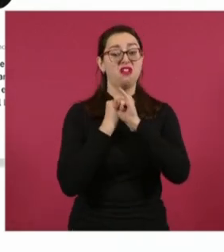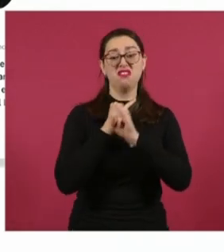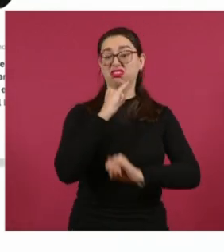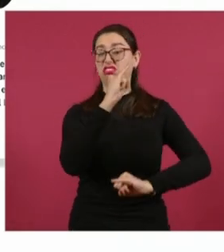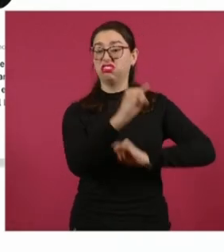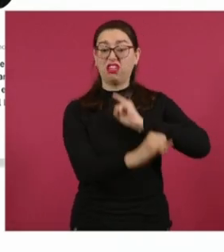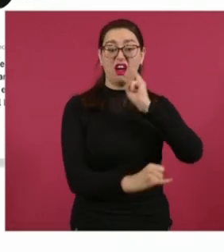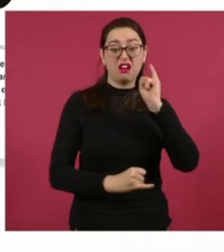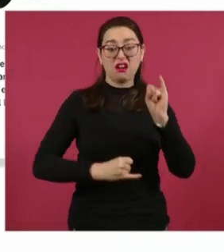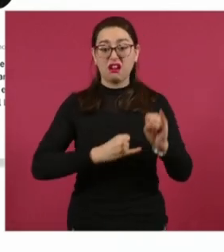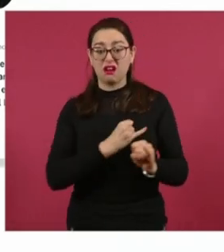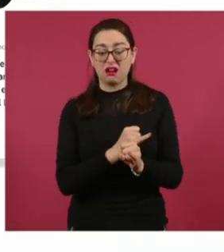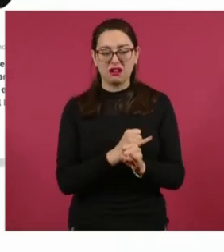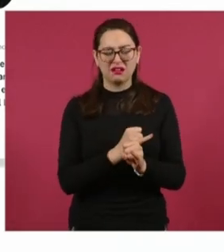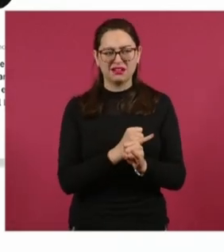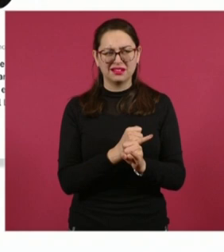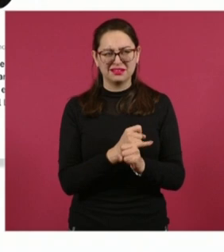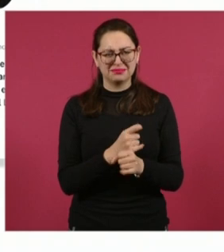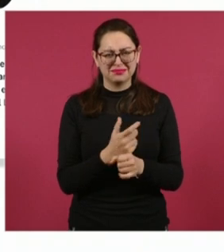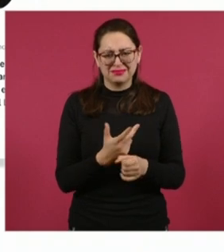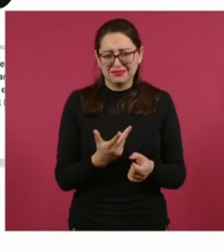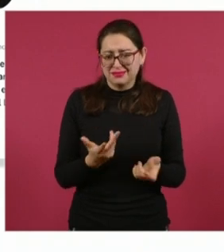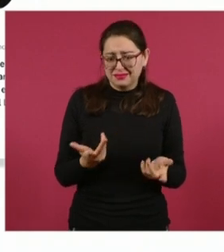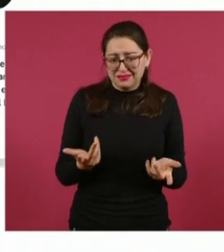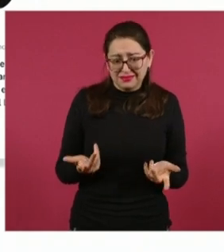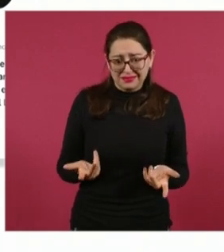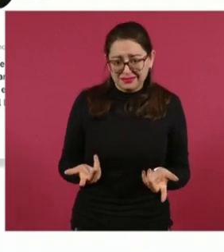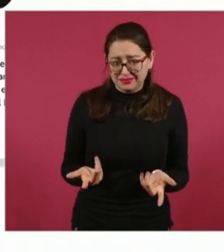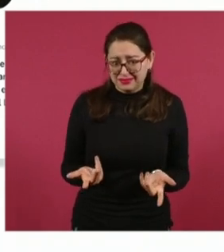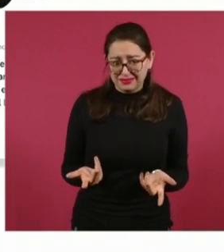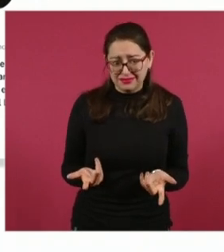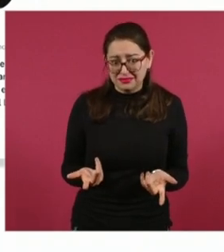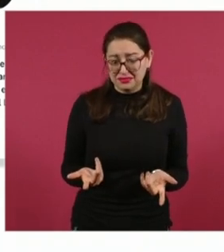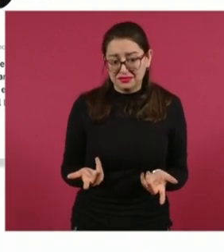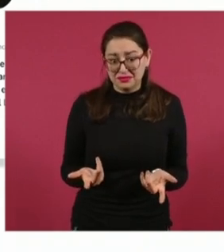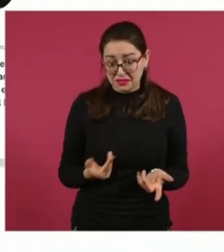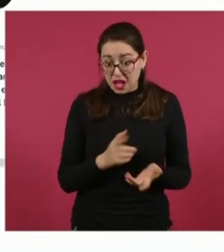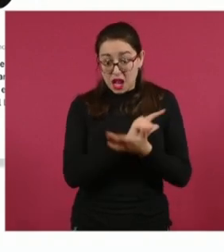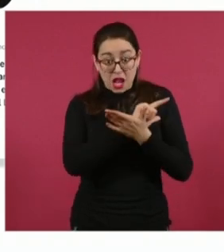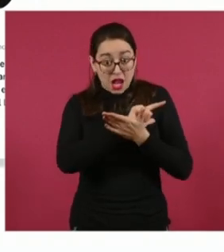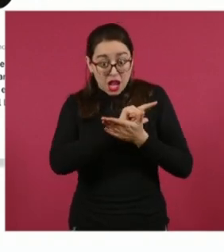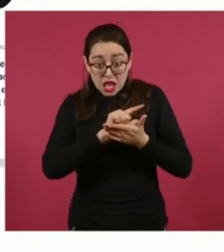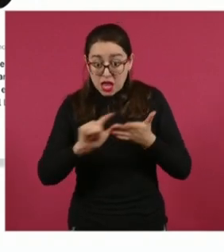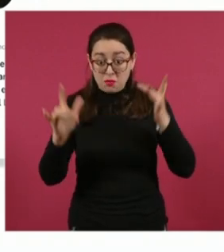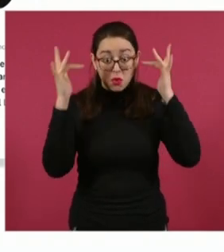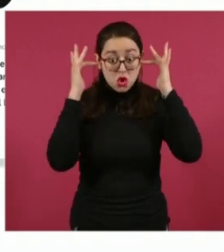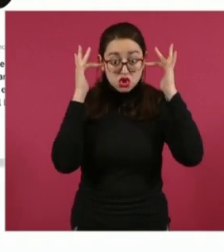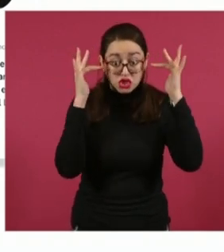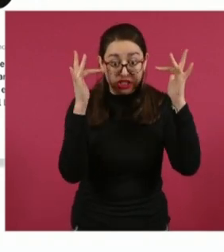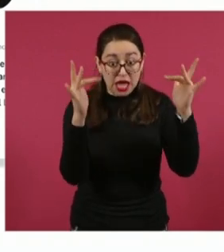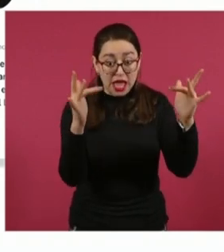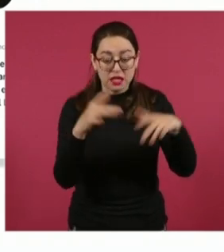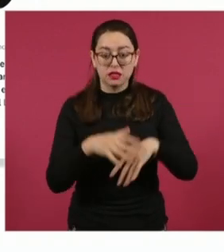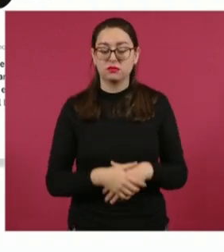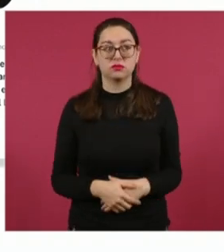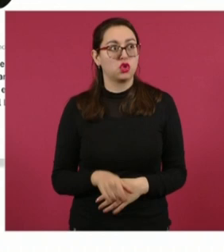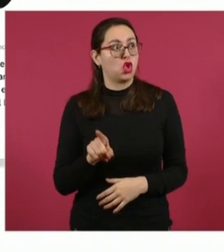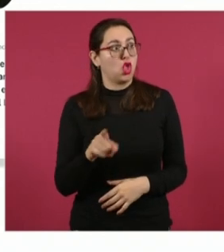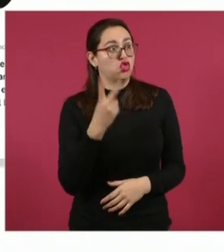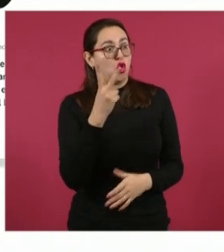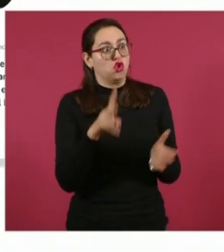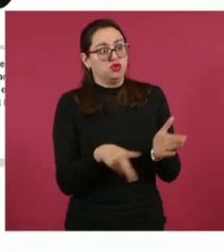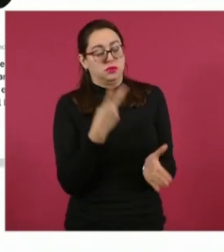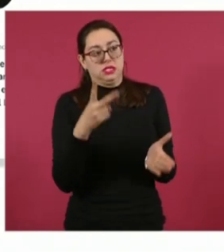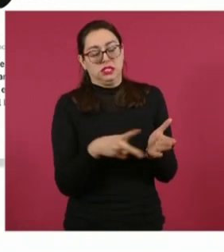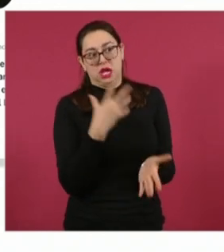puros… Es dos veces ganador del Pulitzer. Sí,